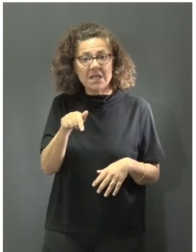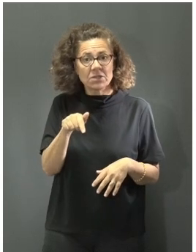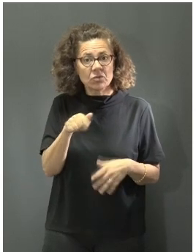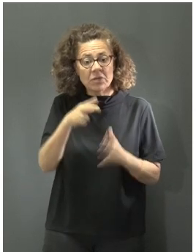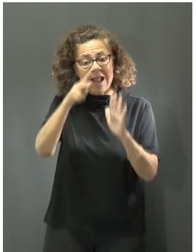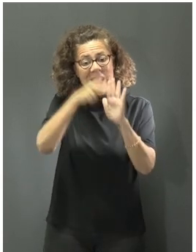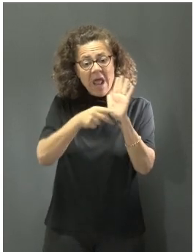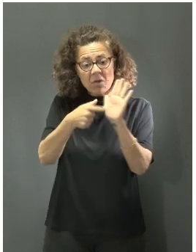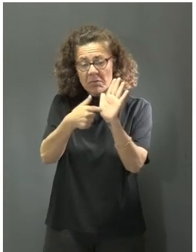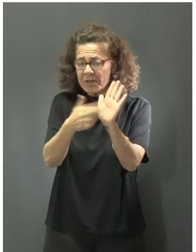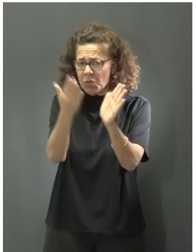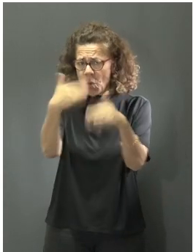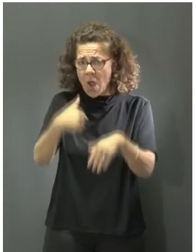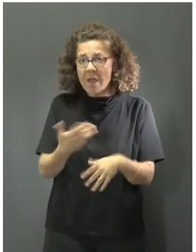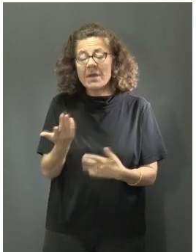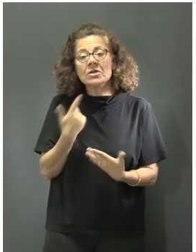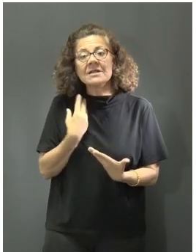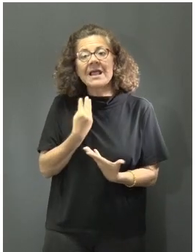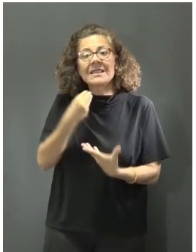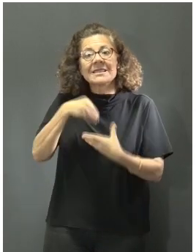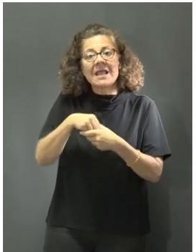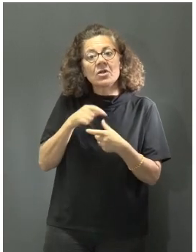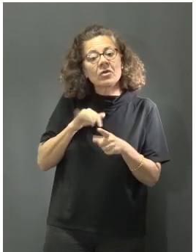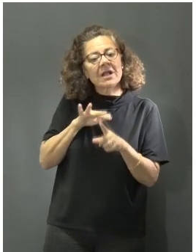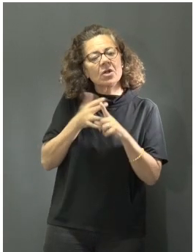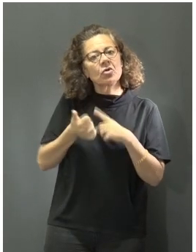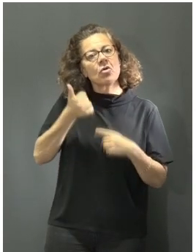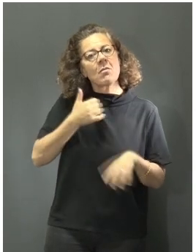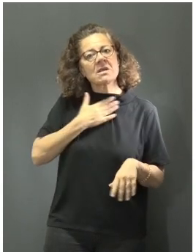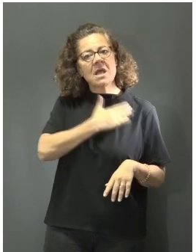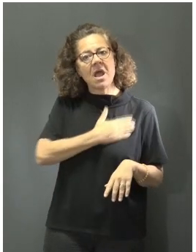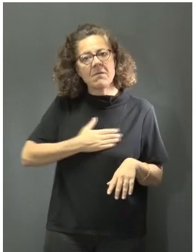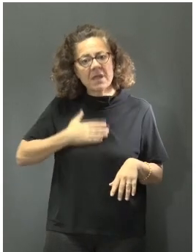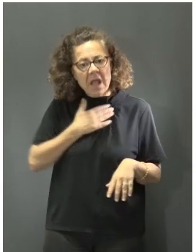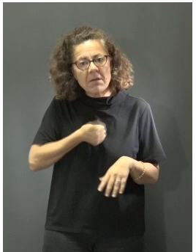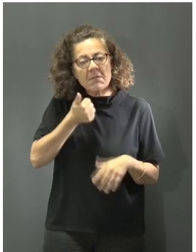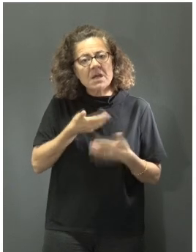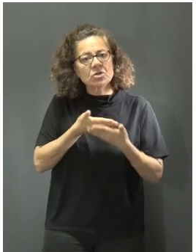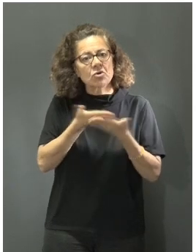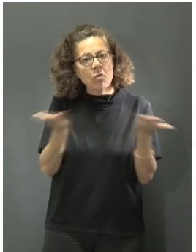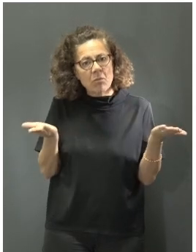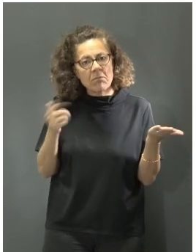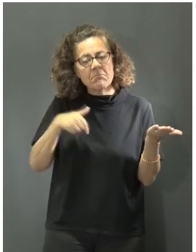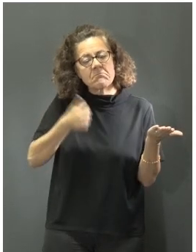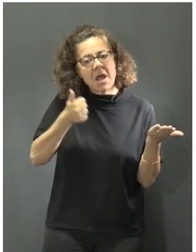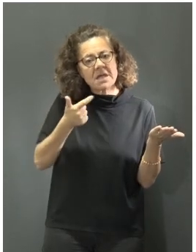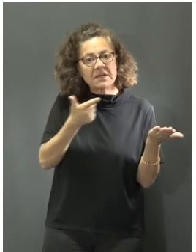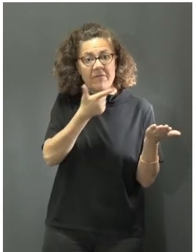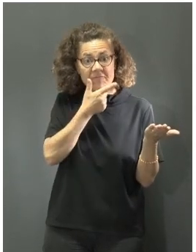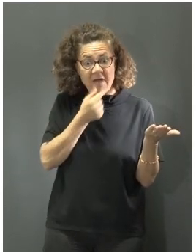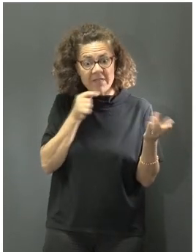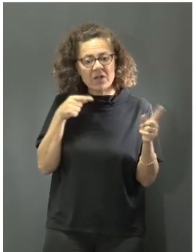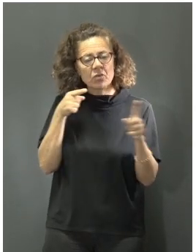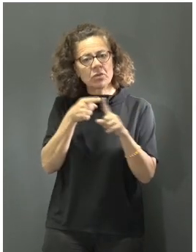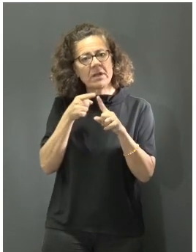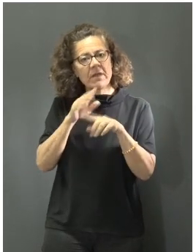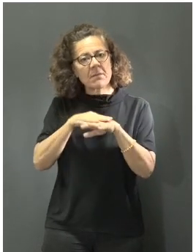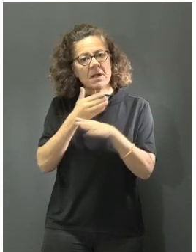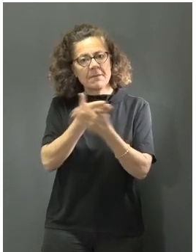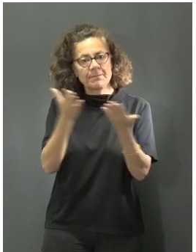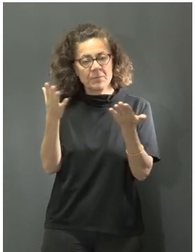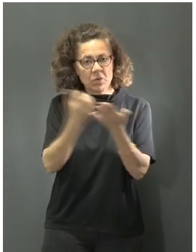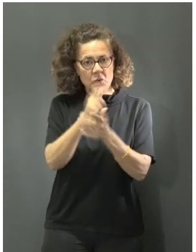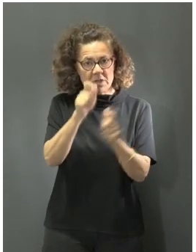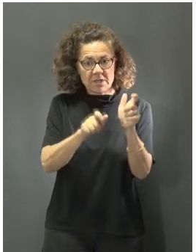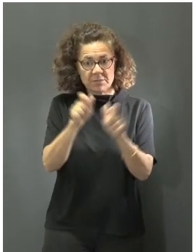la norma, pero forma parte de que un entorno sea más amigable, más comprensible, más accesible y más fácil de usar para todas las personas,